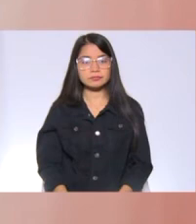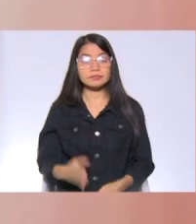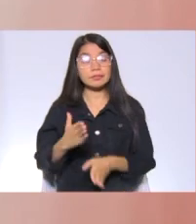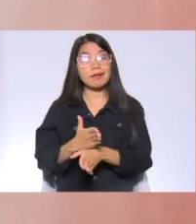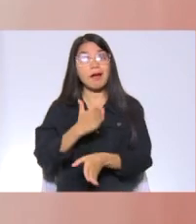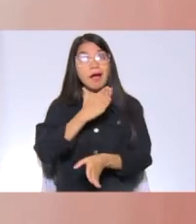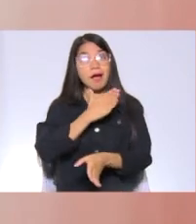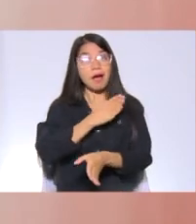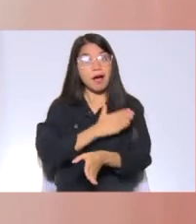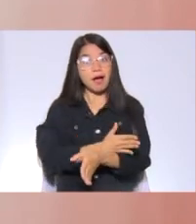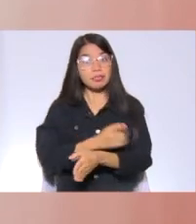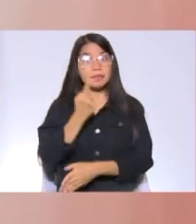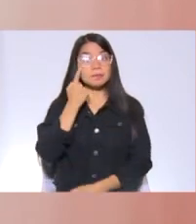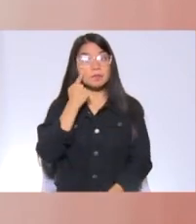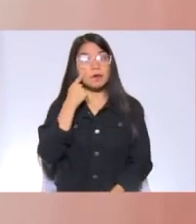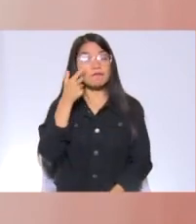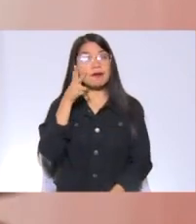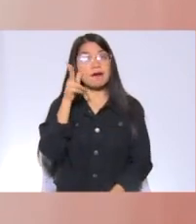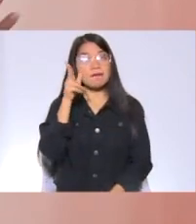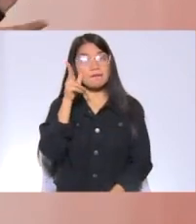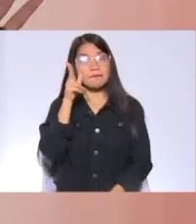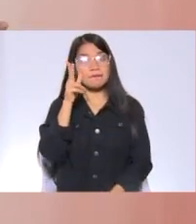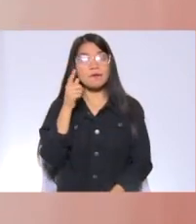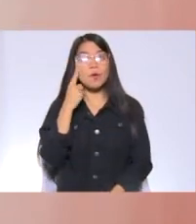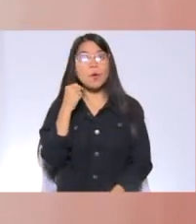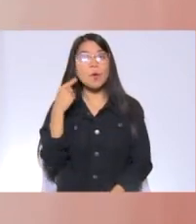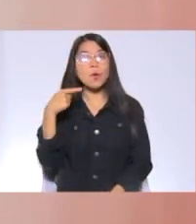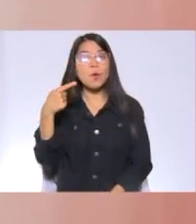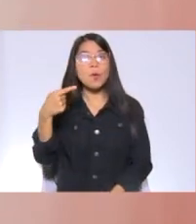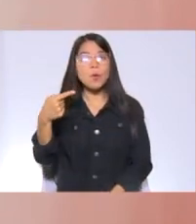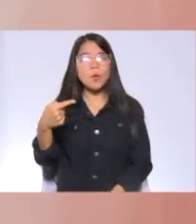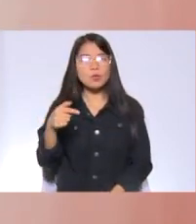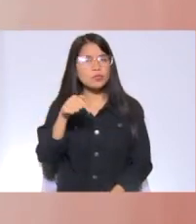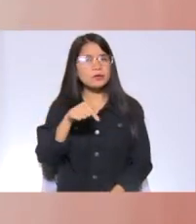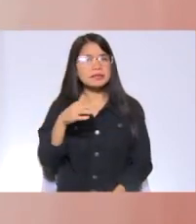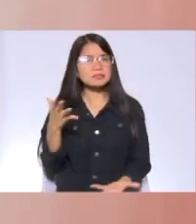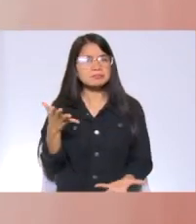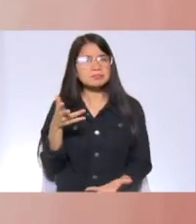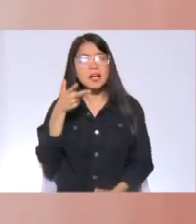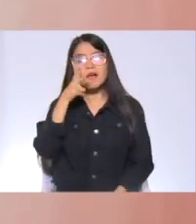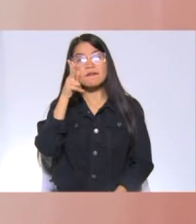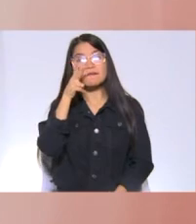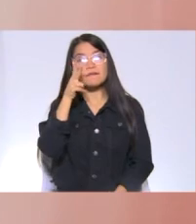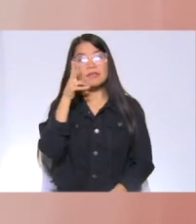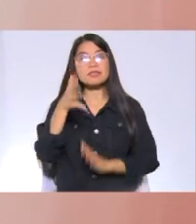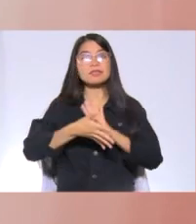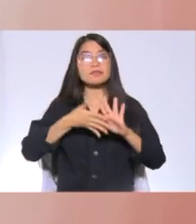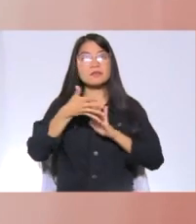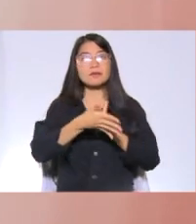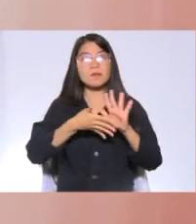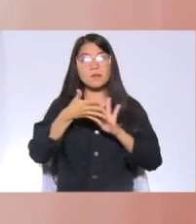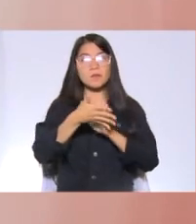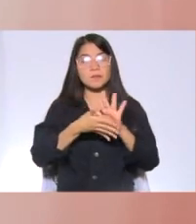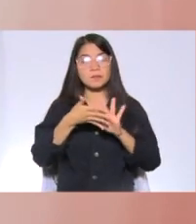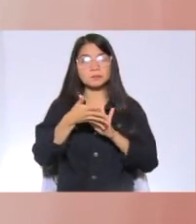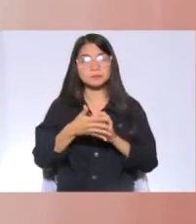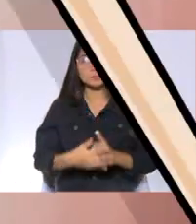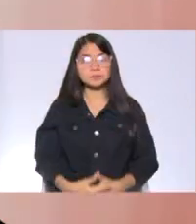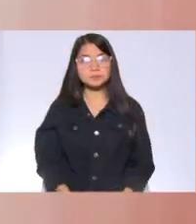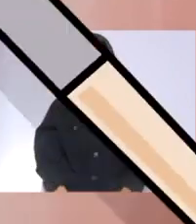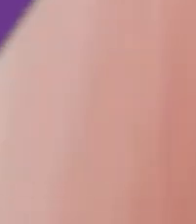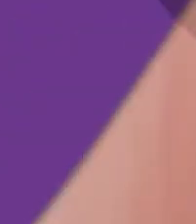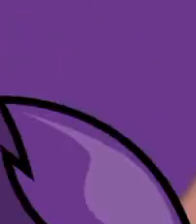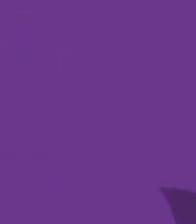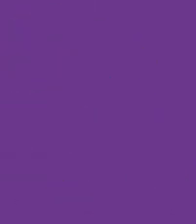referente teórico-práctico, veamos lo que es costumbre dentro de nuestro segmento, nuestro video de lengua de señas venezolanas.